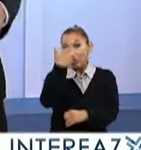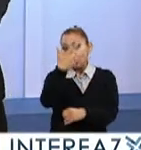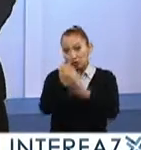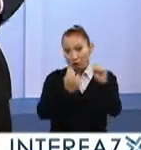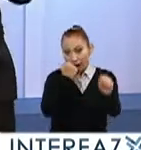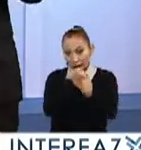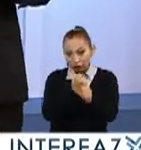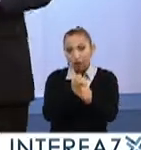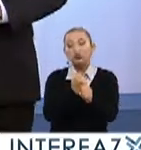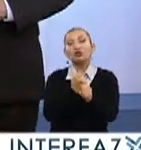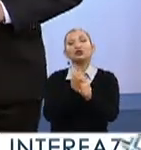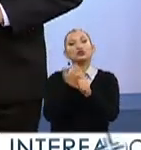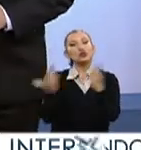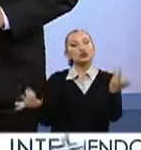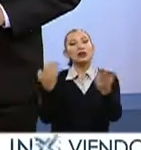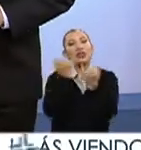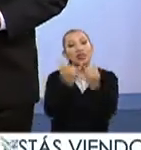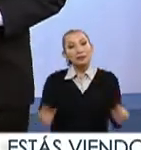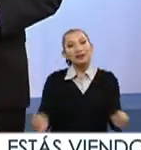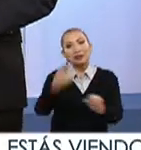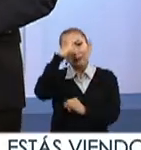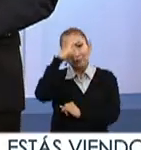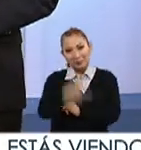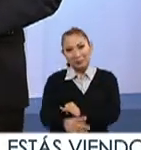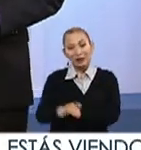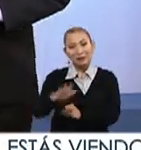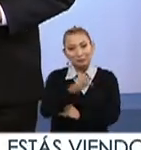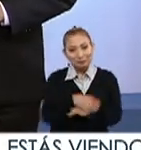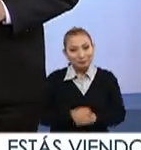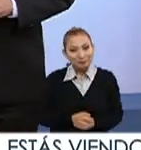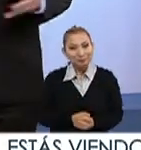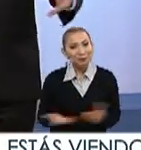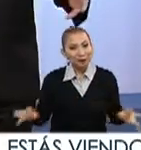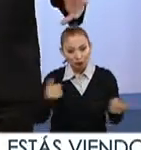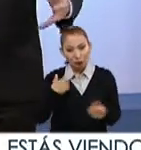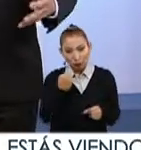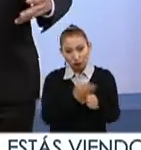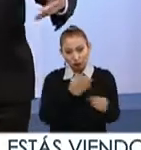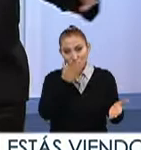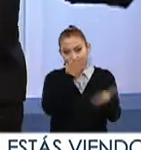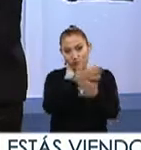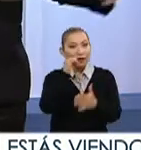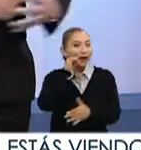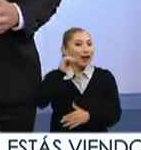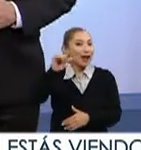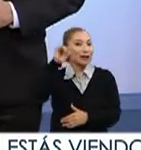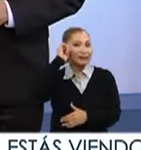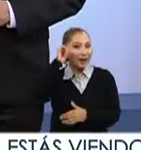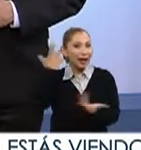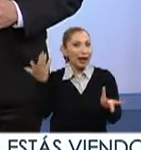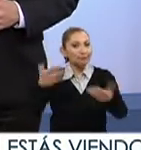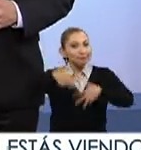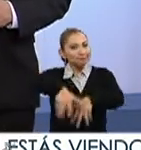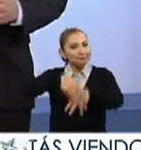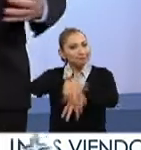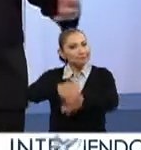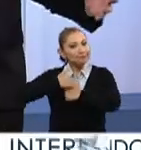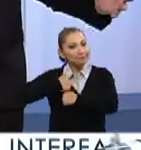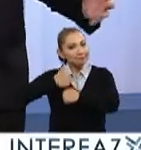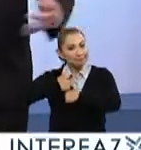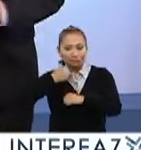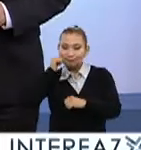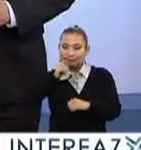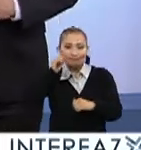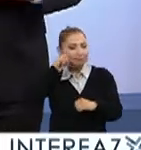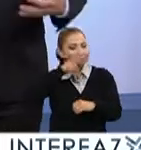208 aniversario de nuestra independencia. Tuve la oportunidad de estar ayer pues en el desfile militar, un desfile